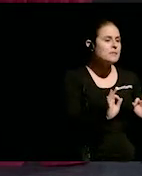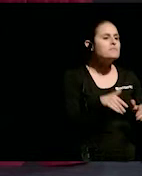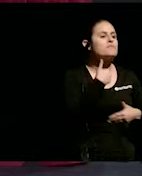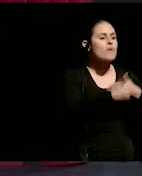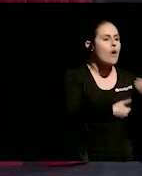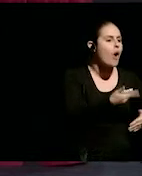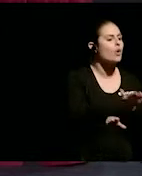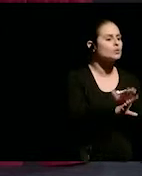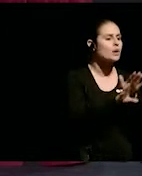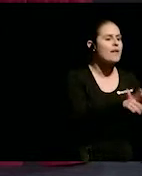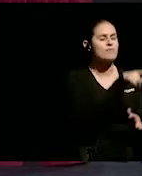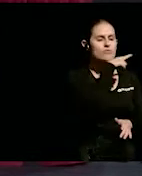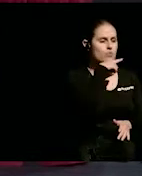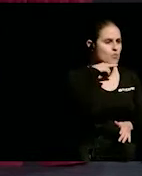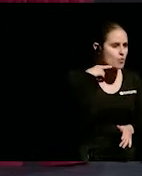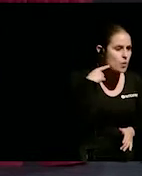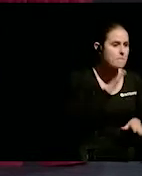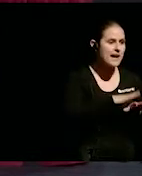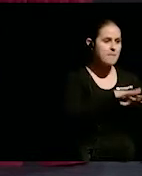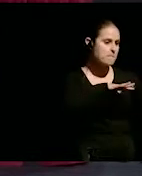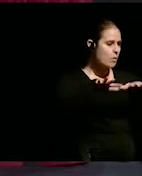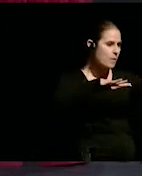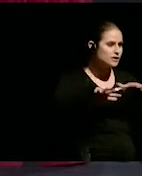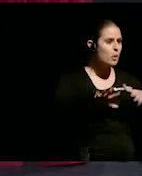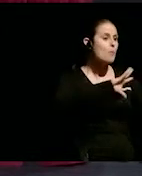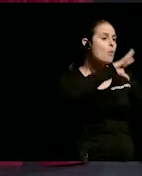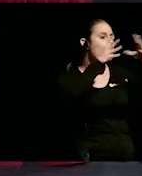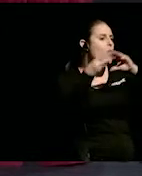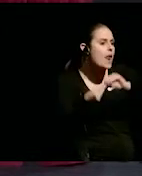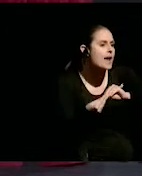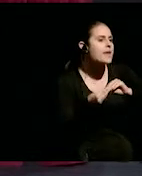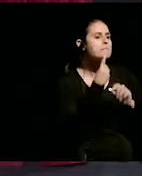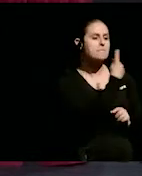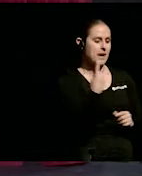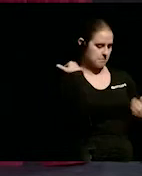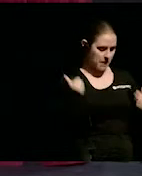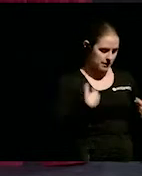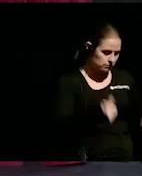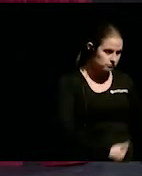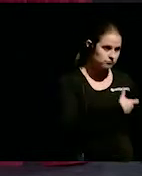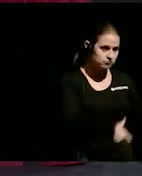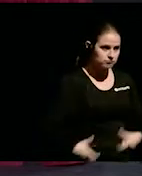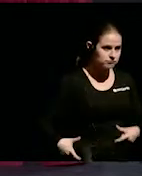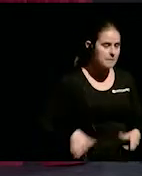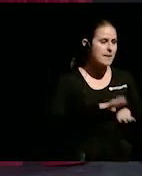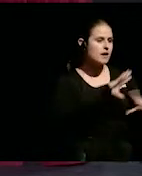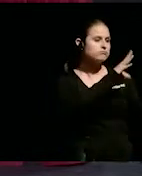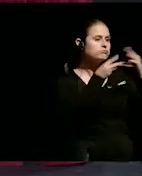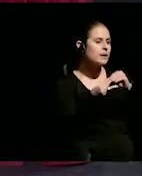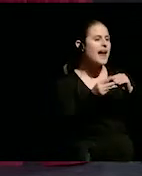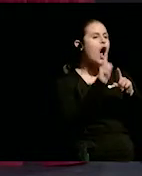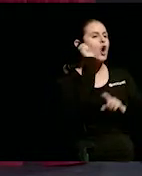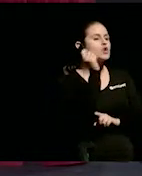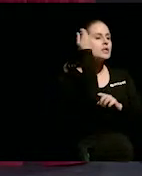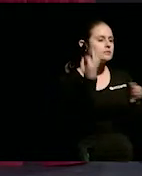muy duro en la descripción de mis movimientos musculares de cada uno de los miembros de mi cuerpo para lograr